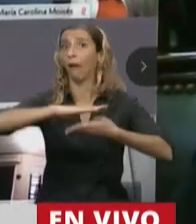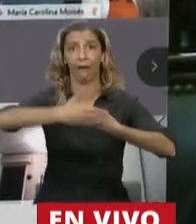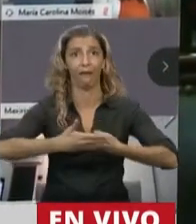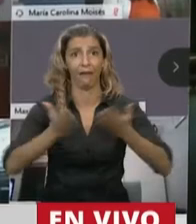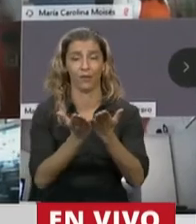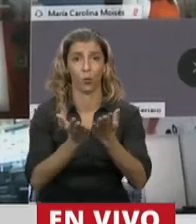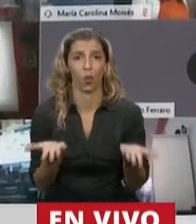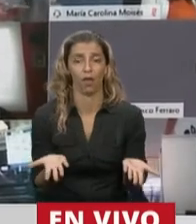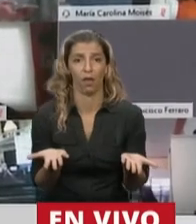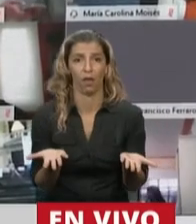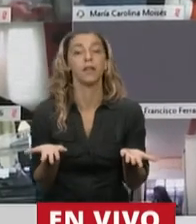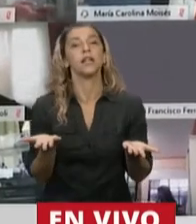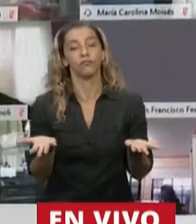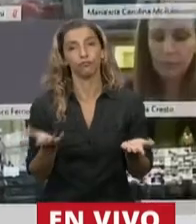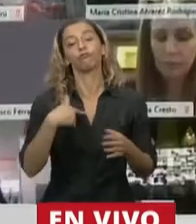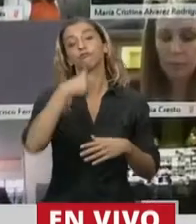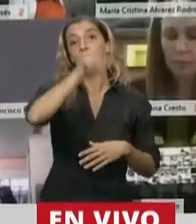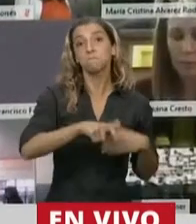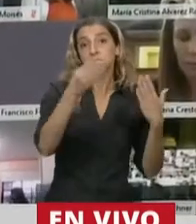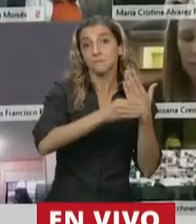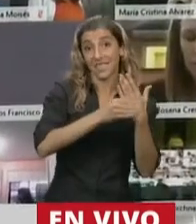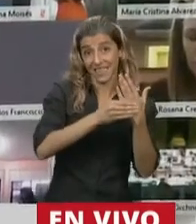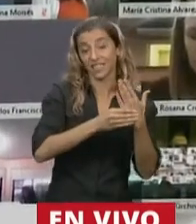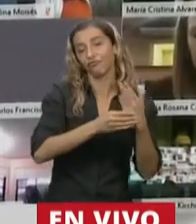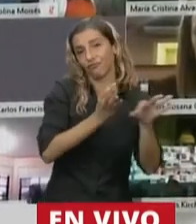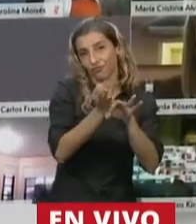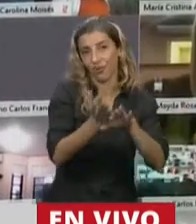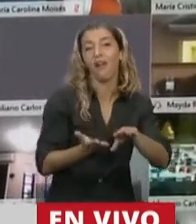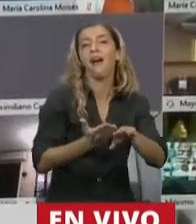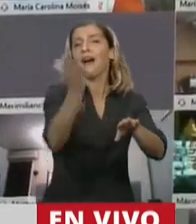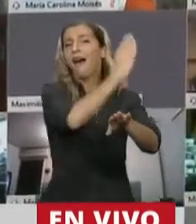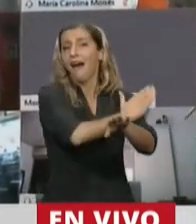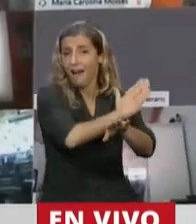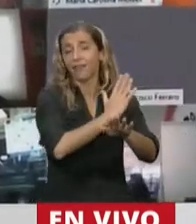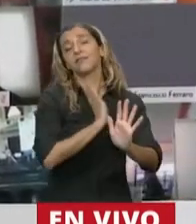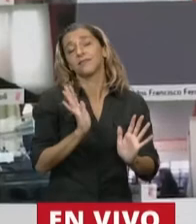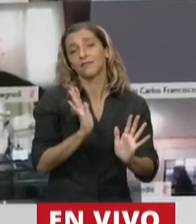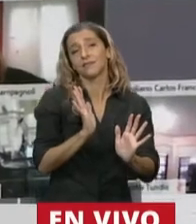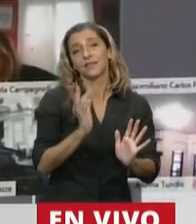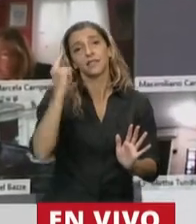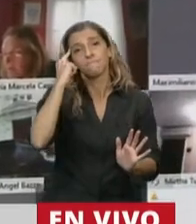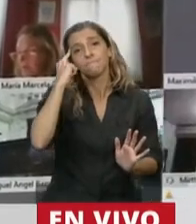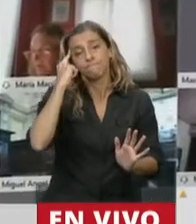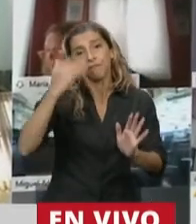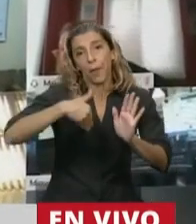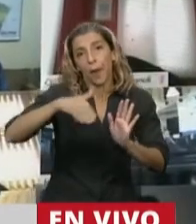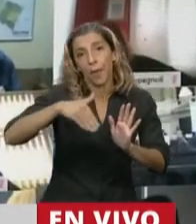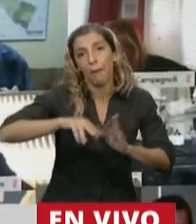eso el ministro antes de la pandemia ya dijo que se iban a volver a desarrollar las políticas